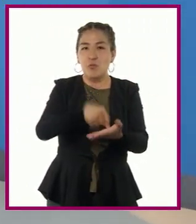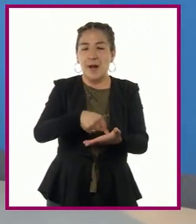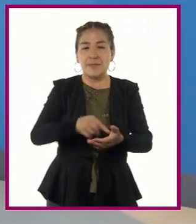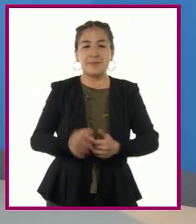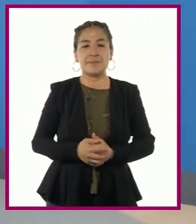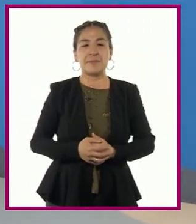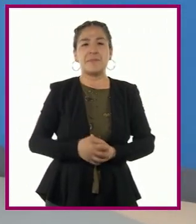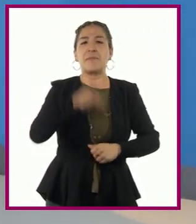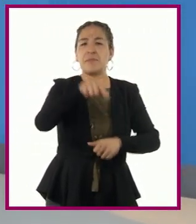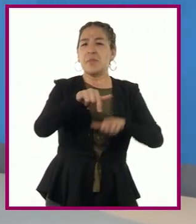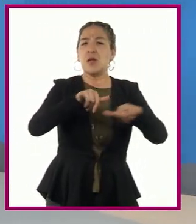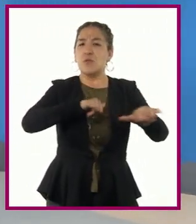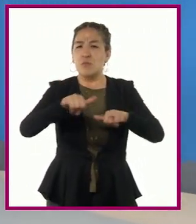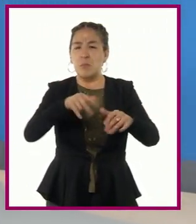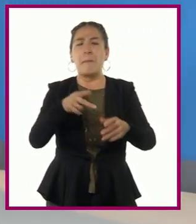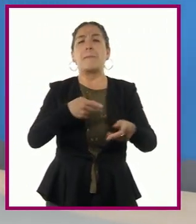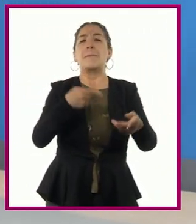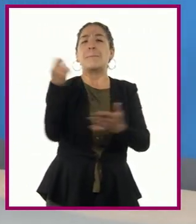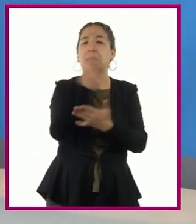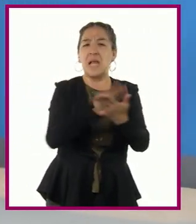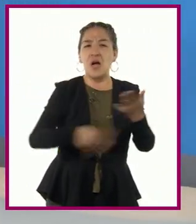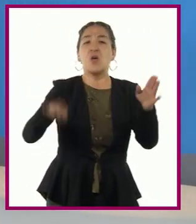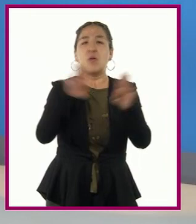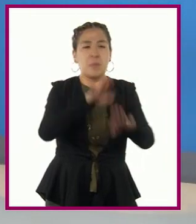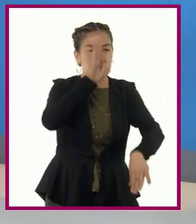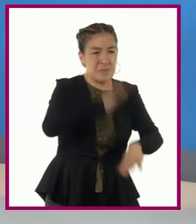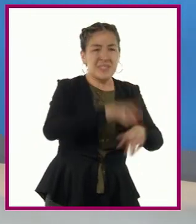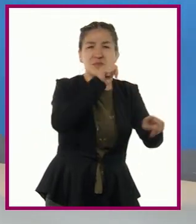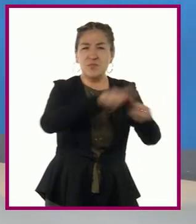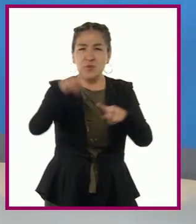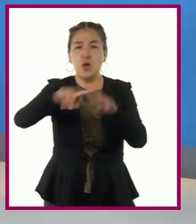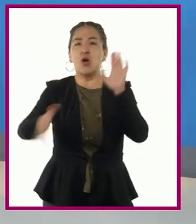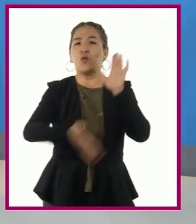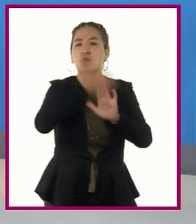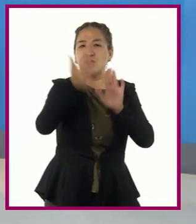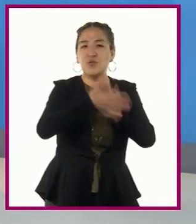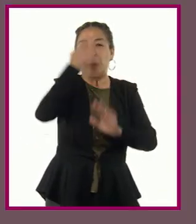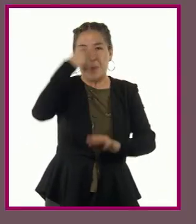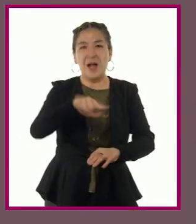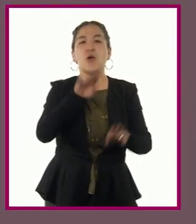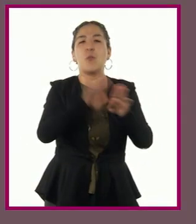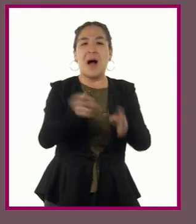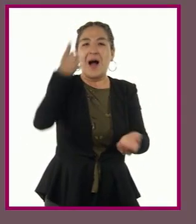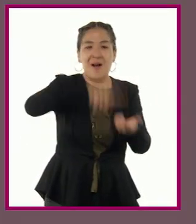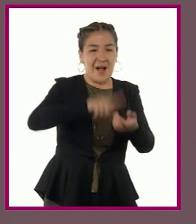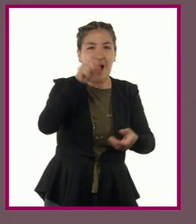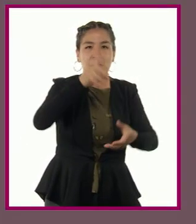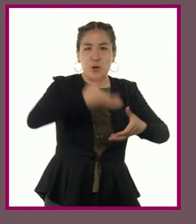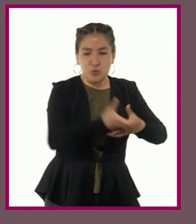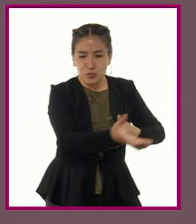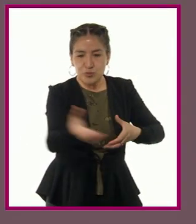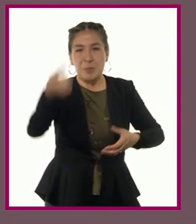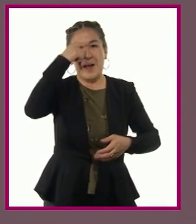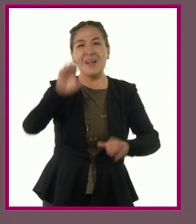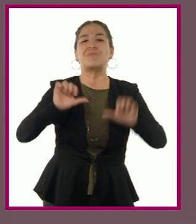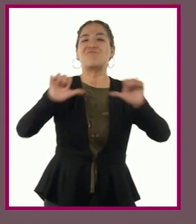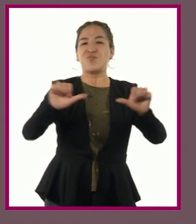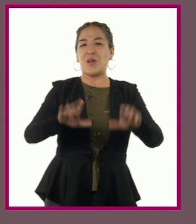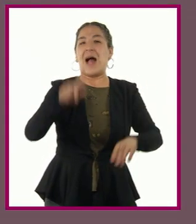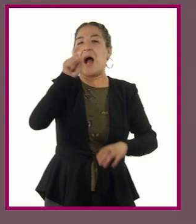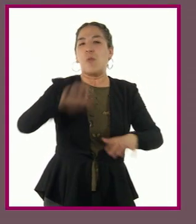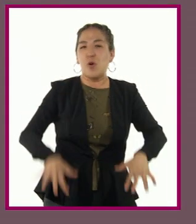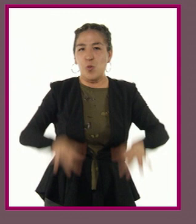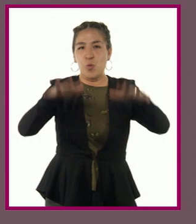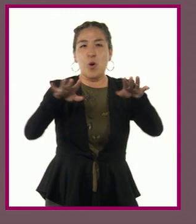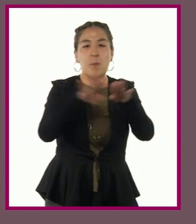plan, también incorporó numerosas obras hidráulicas para evitar las inundaciones, así como alineación de